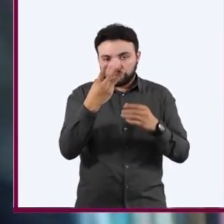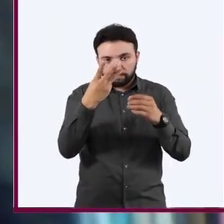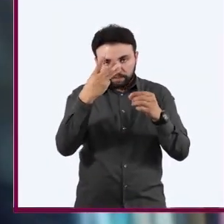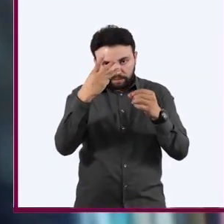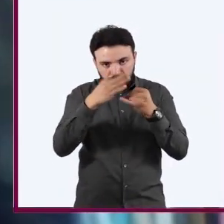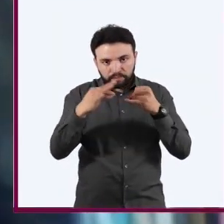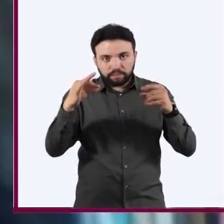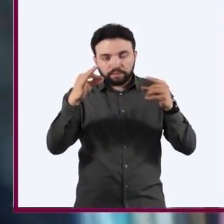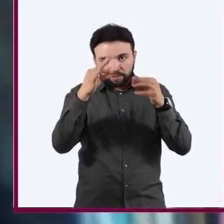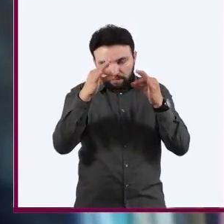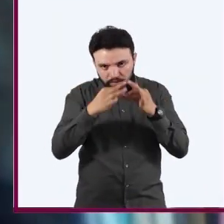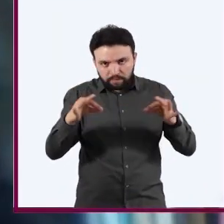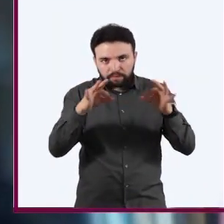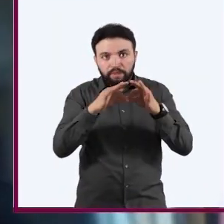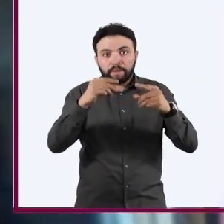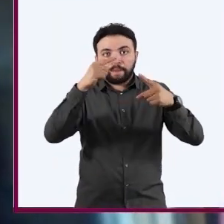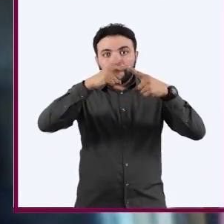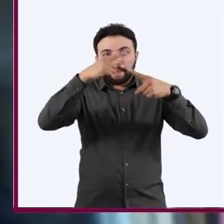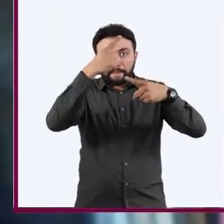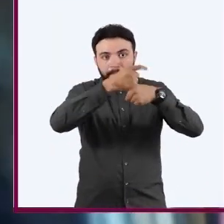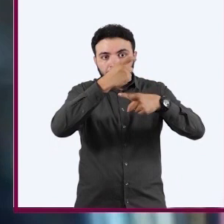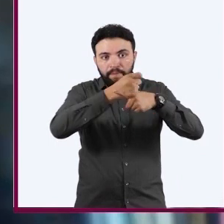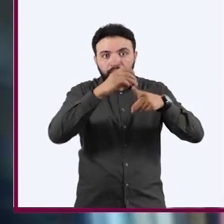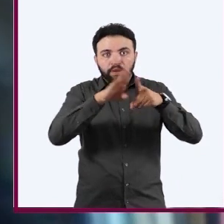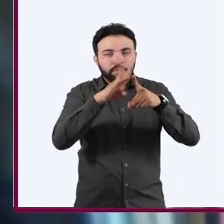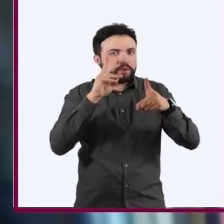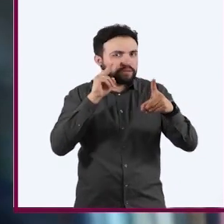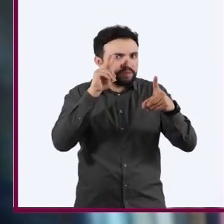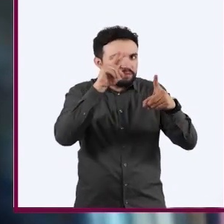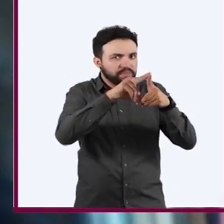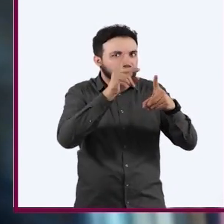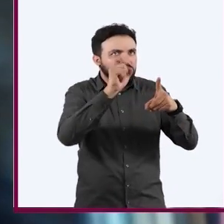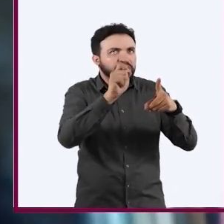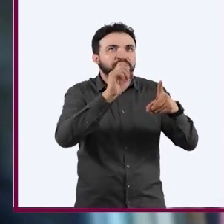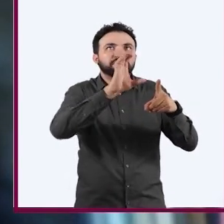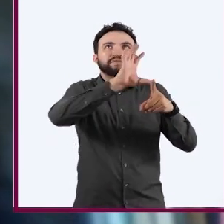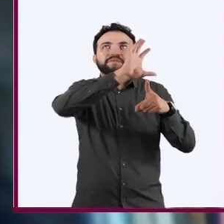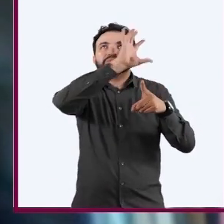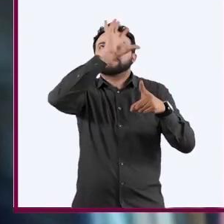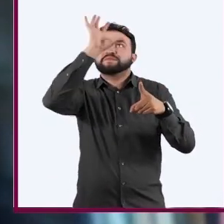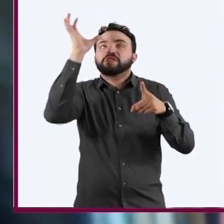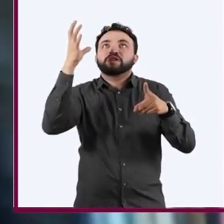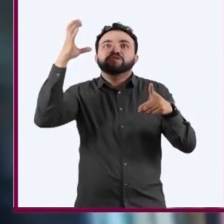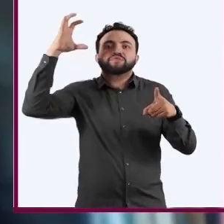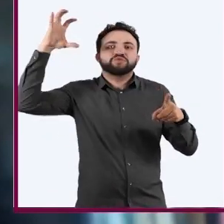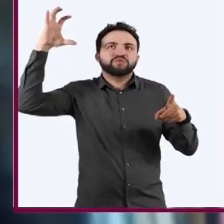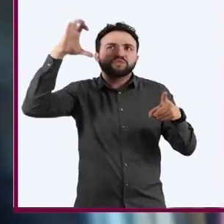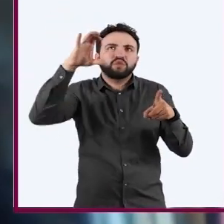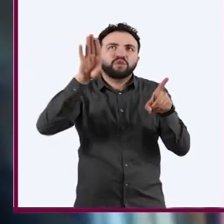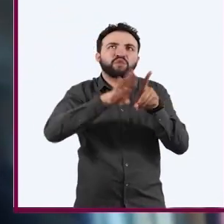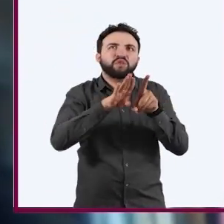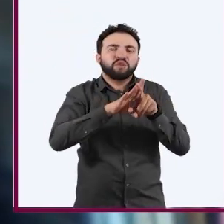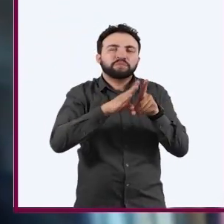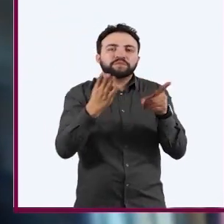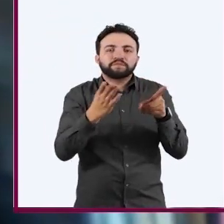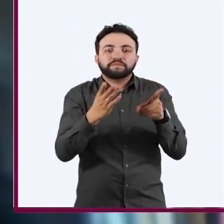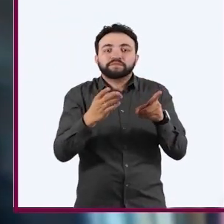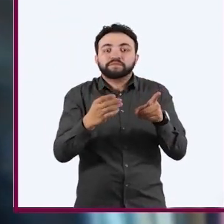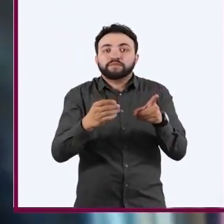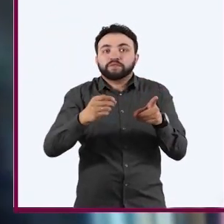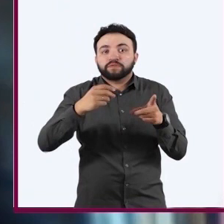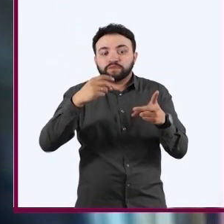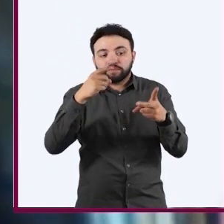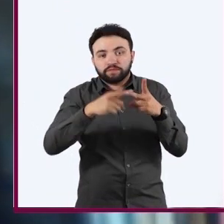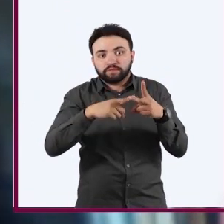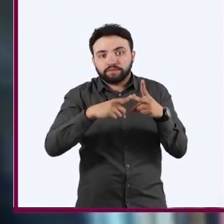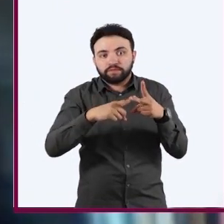mencionar los tres principales. En primer lugar, fue la observación sistemática de los cuerpos celestes, en especial del Sol. En